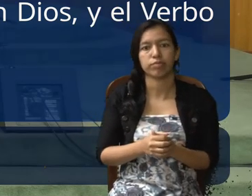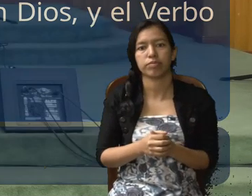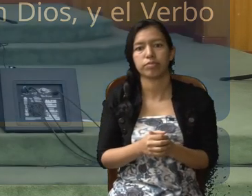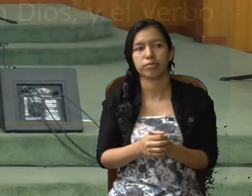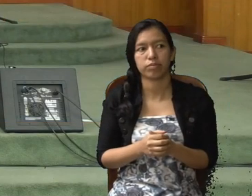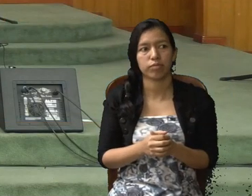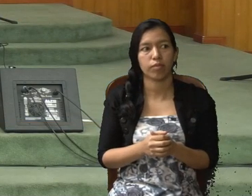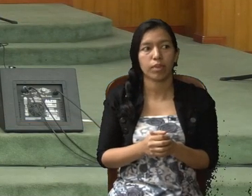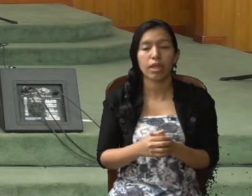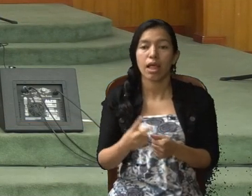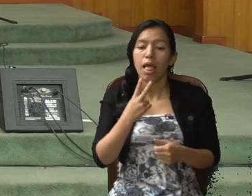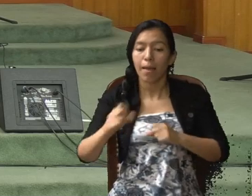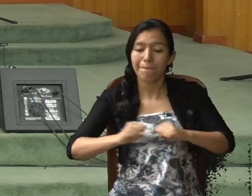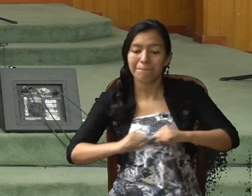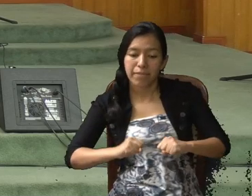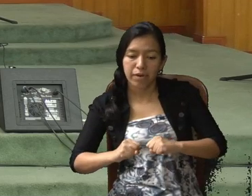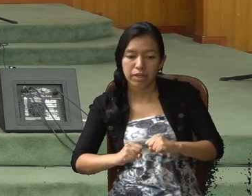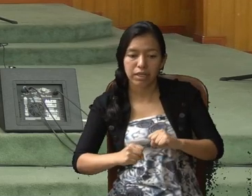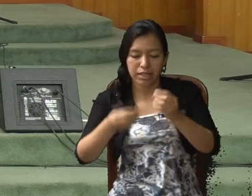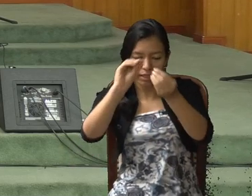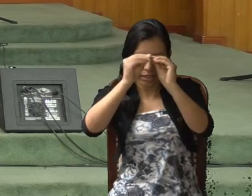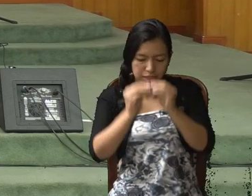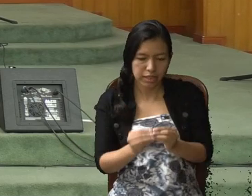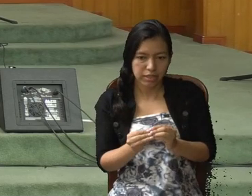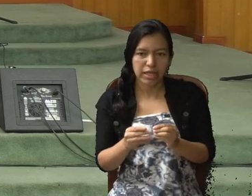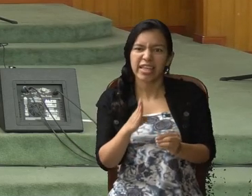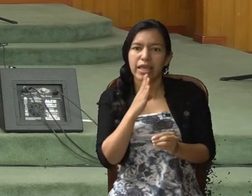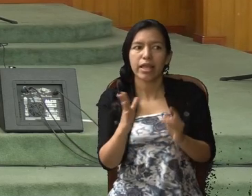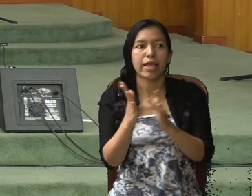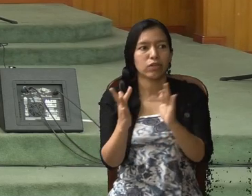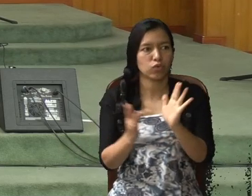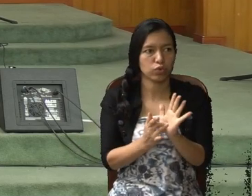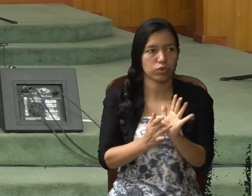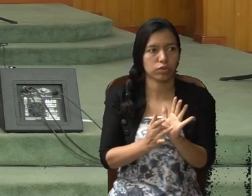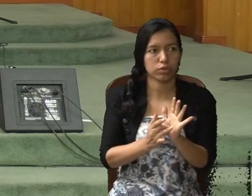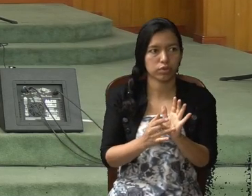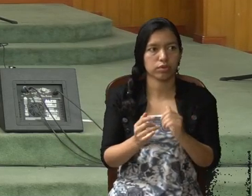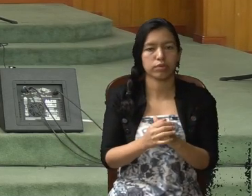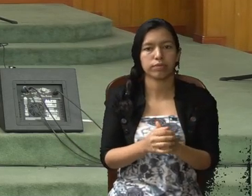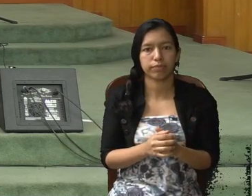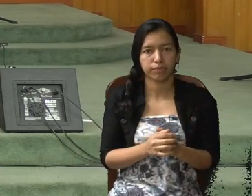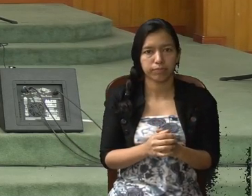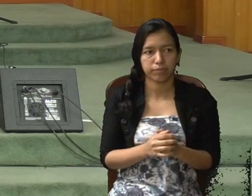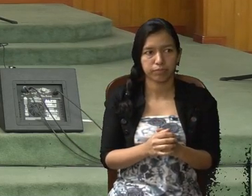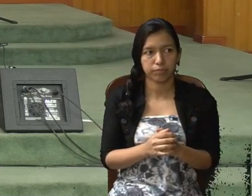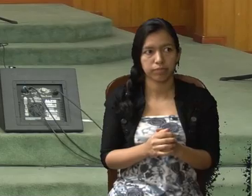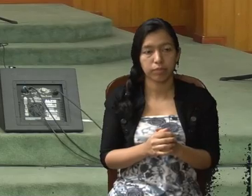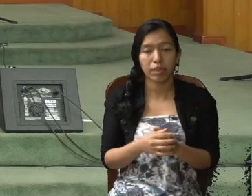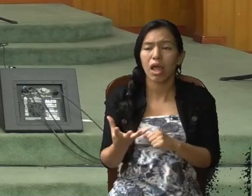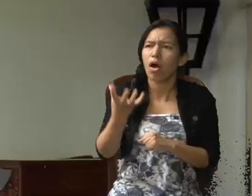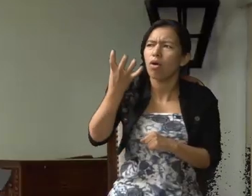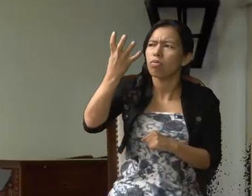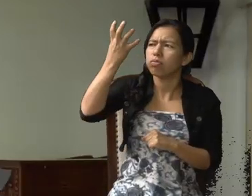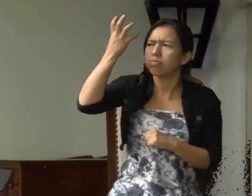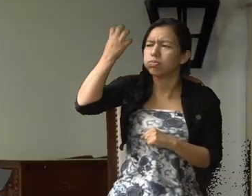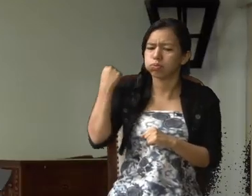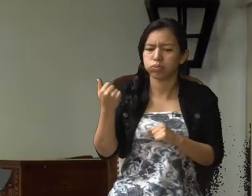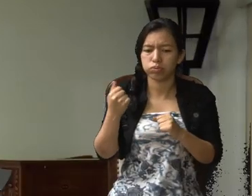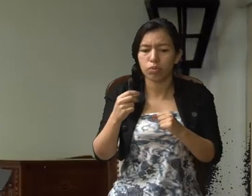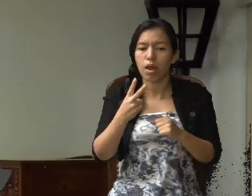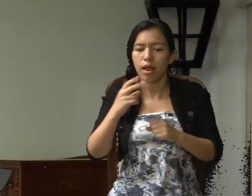verbo, o sea, quien crea, el verbo es Cristo Jesús, pero lo hace en nombre de la Trinidad, ¿no? En el principio era el